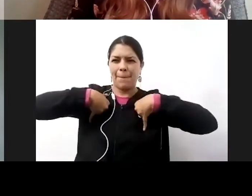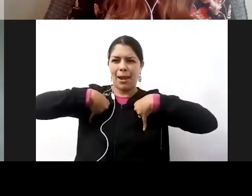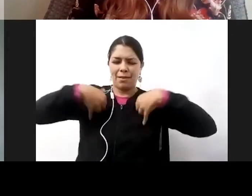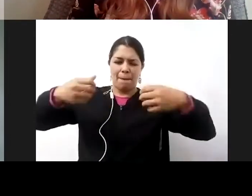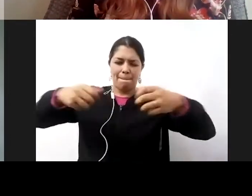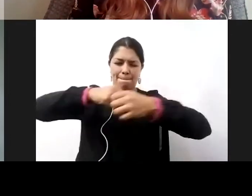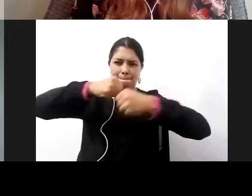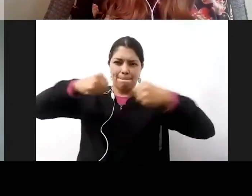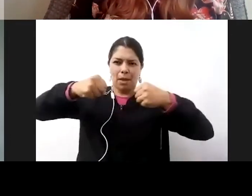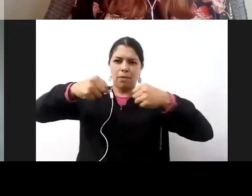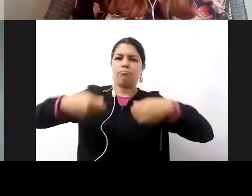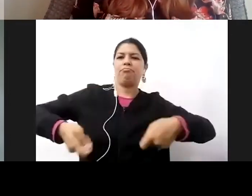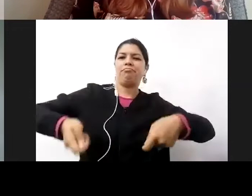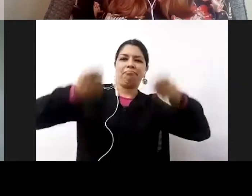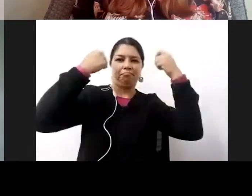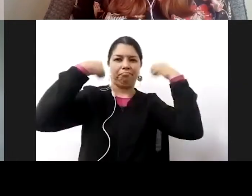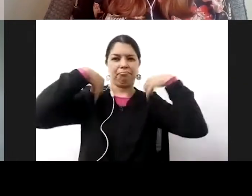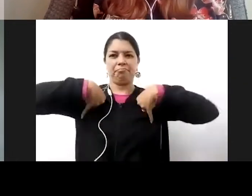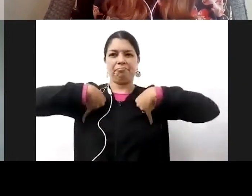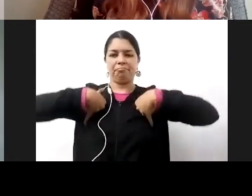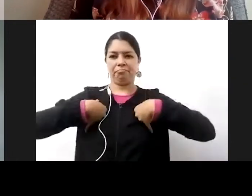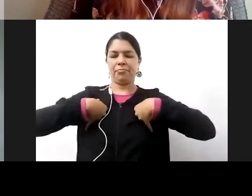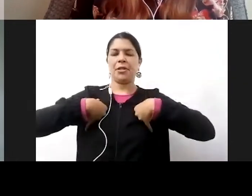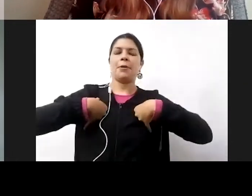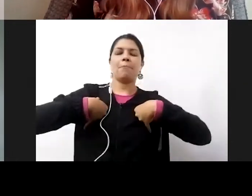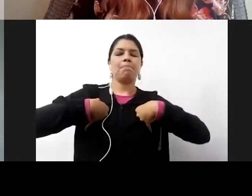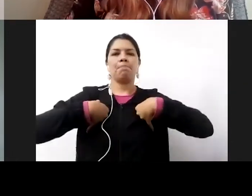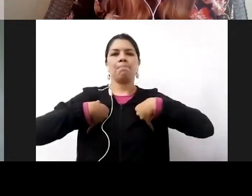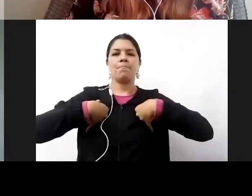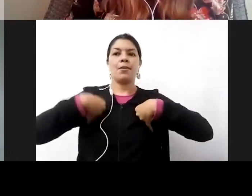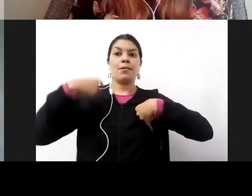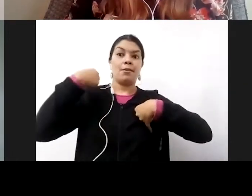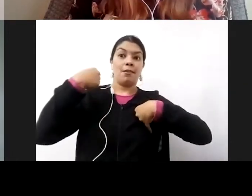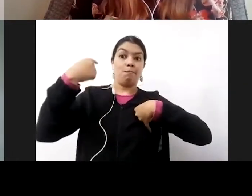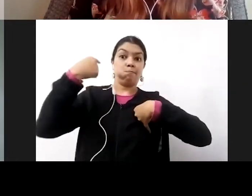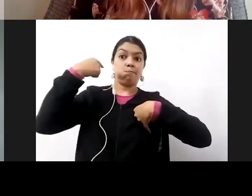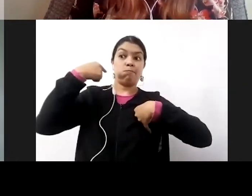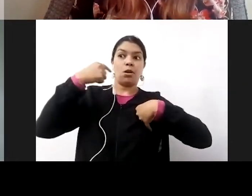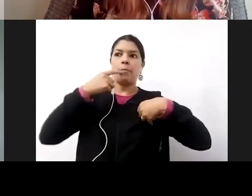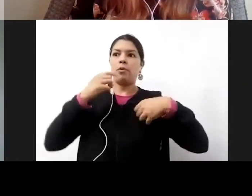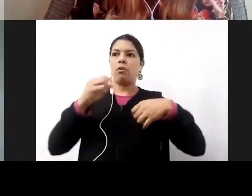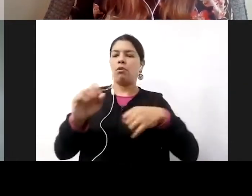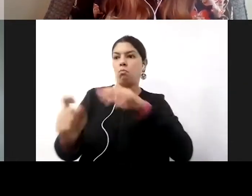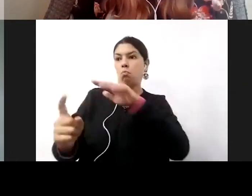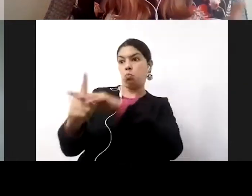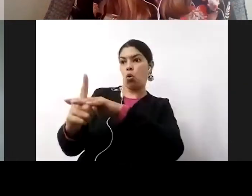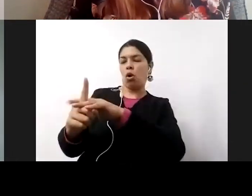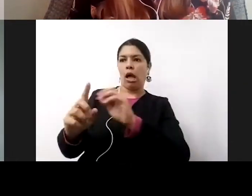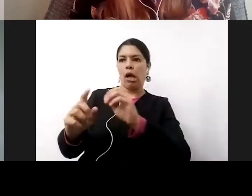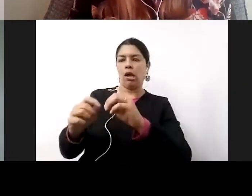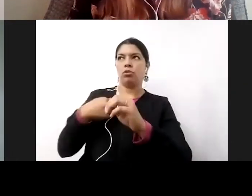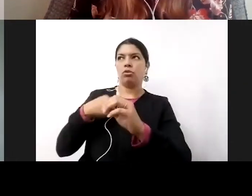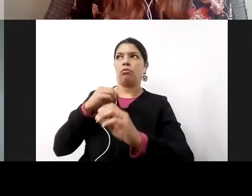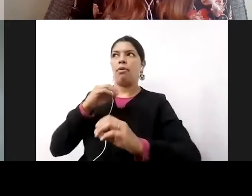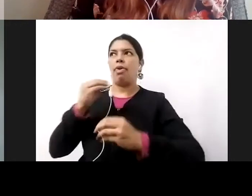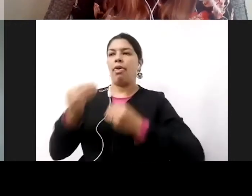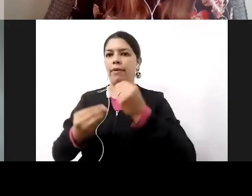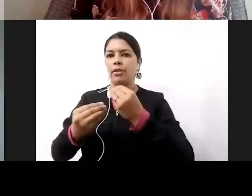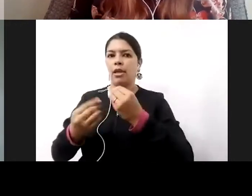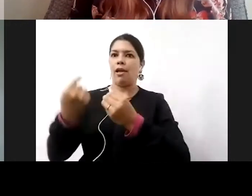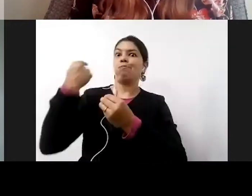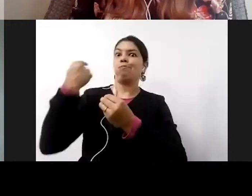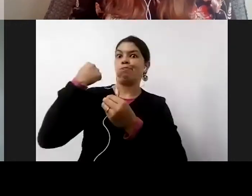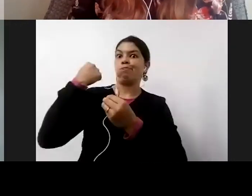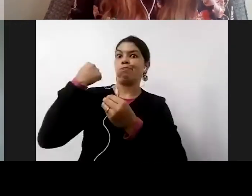lo que va a determinar la forma en la que nosotros actuamos o respondemos ante diferentes situaciones, incluidas las situaciones de